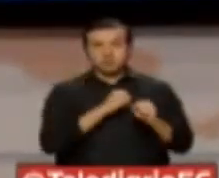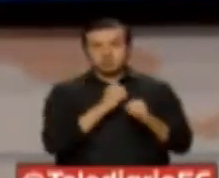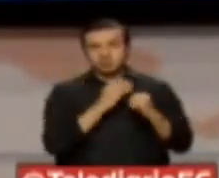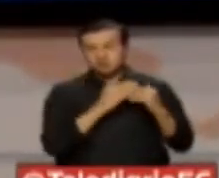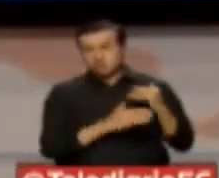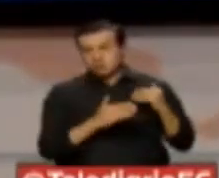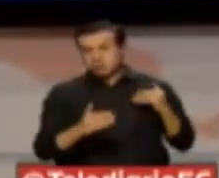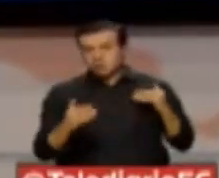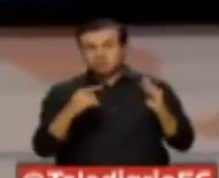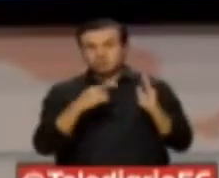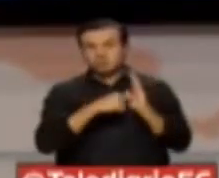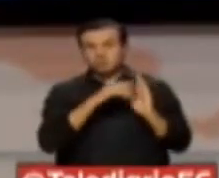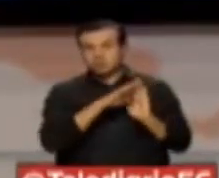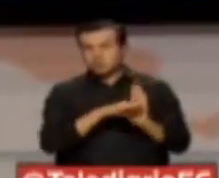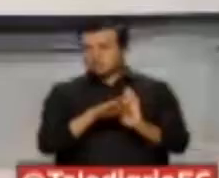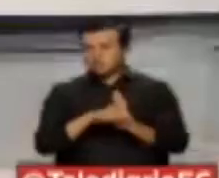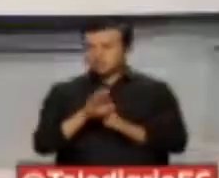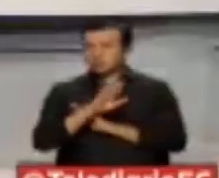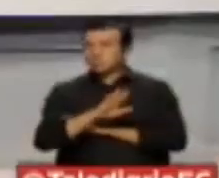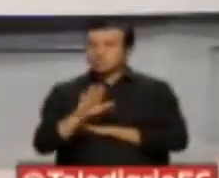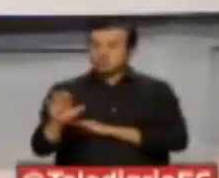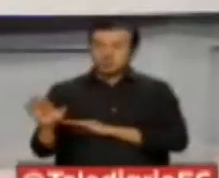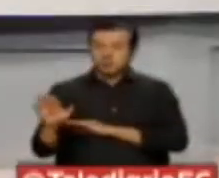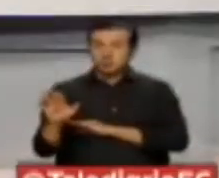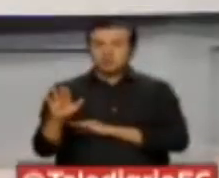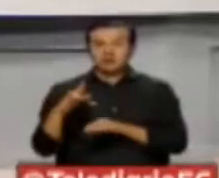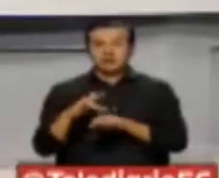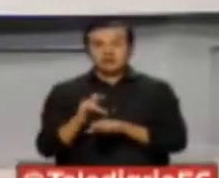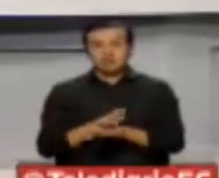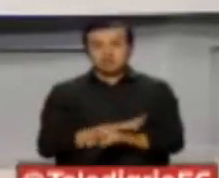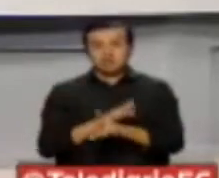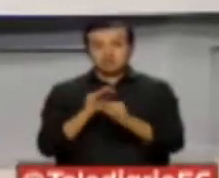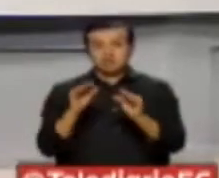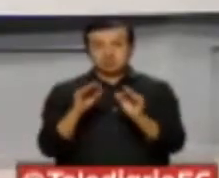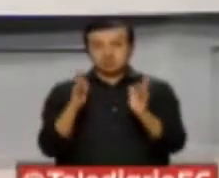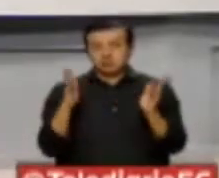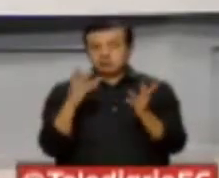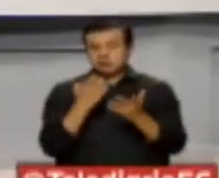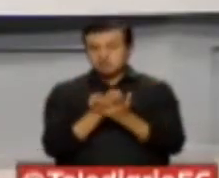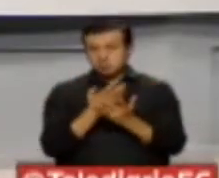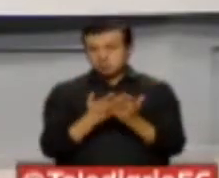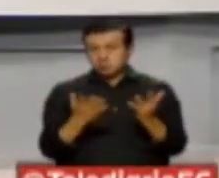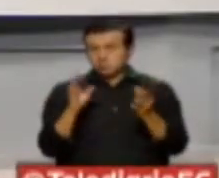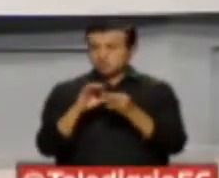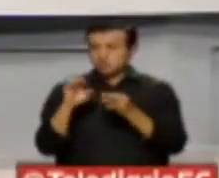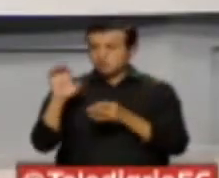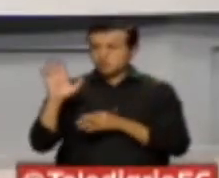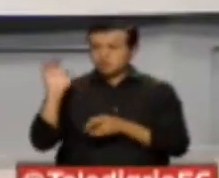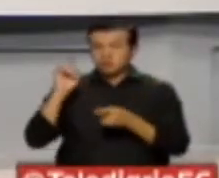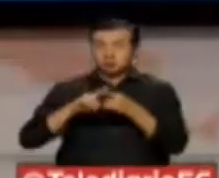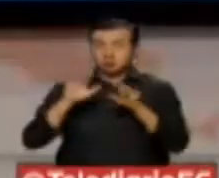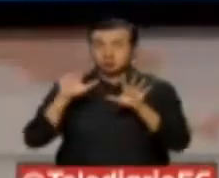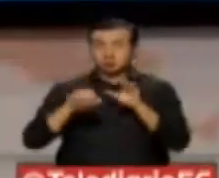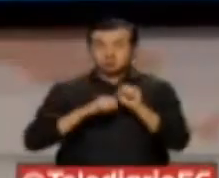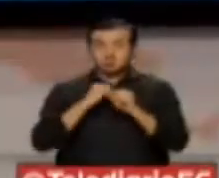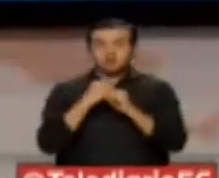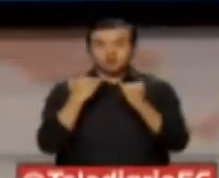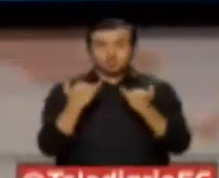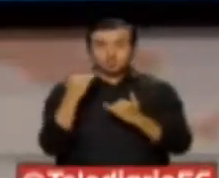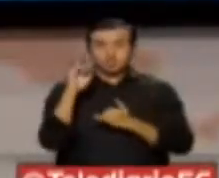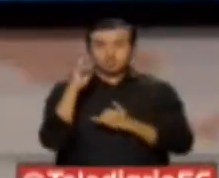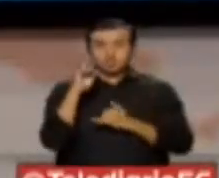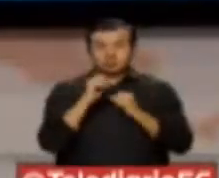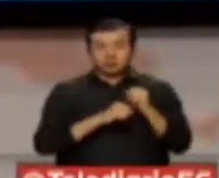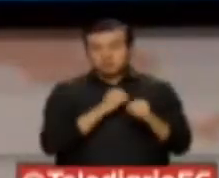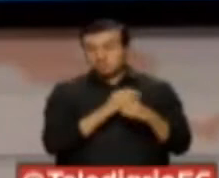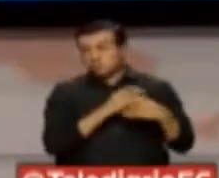desgravación de aranceles en aquellos sectores que son sensibles para la economía el europea teníamos hasta 10 años ahora hemos conseguido 17